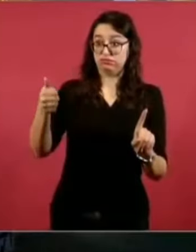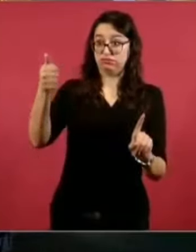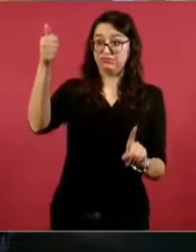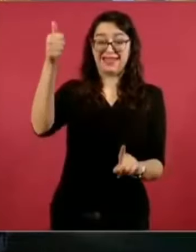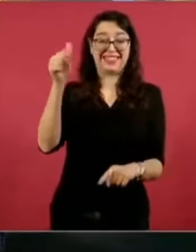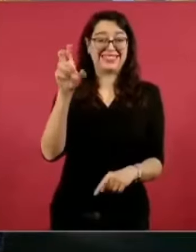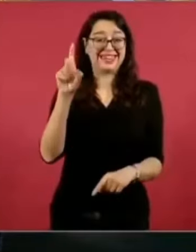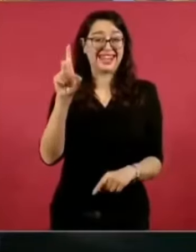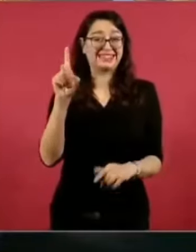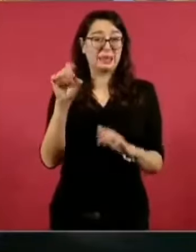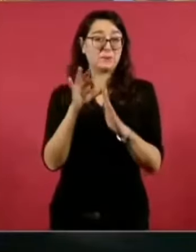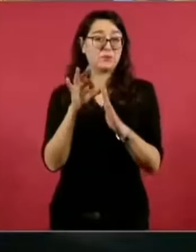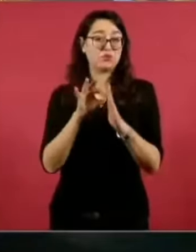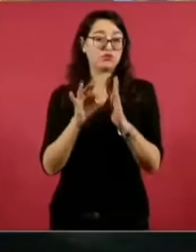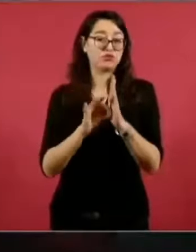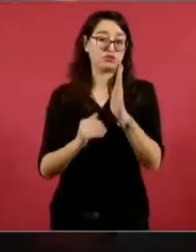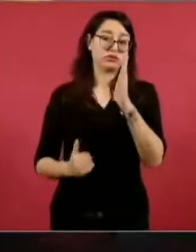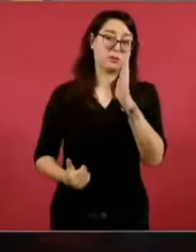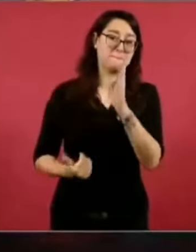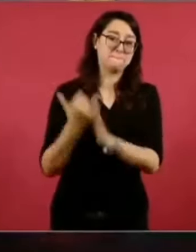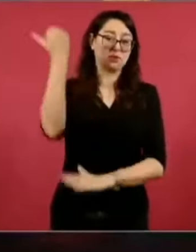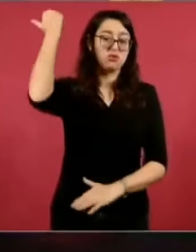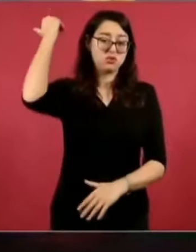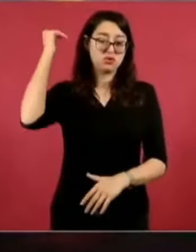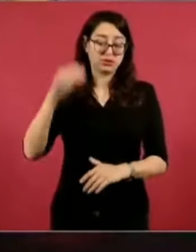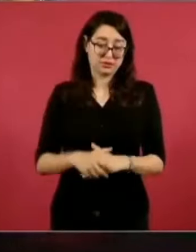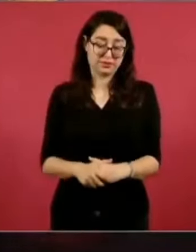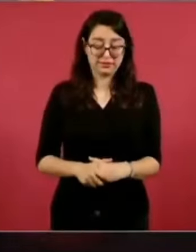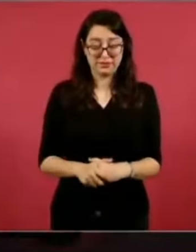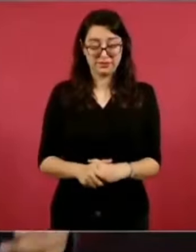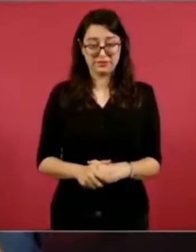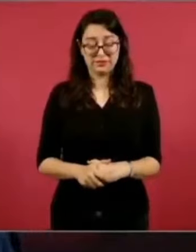Y hablaban de una